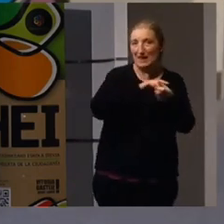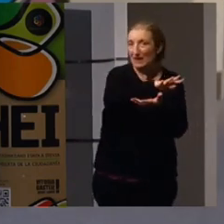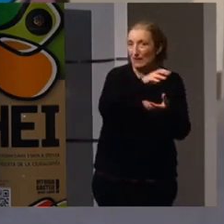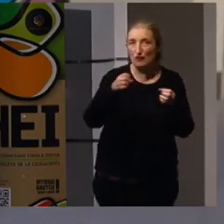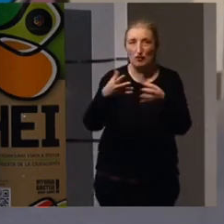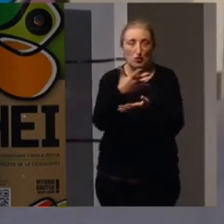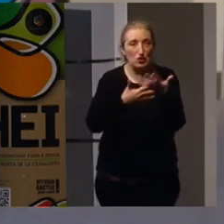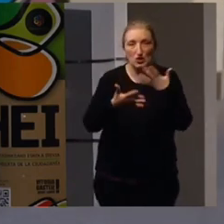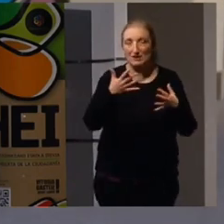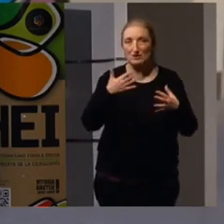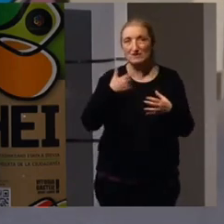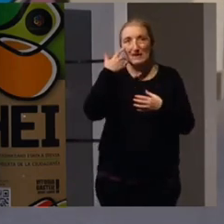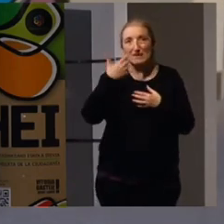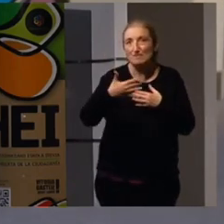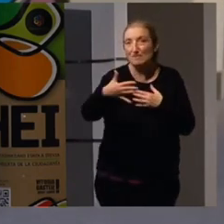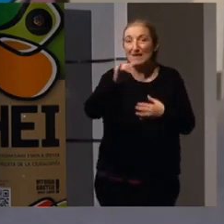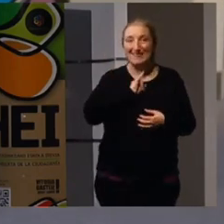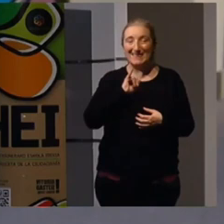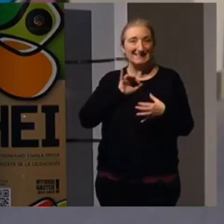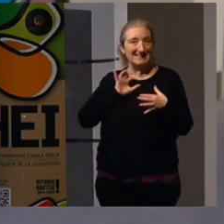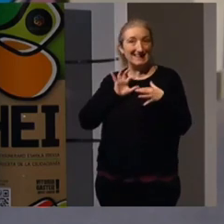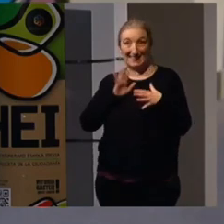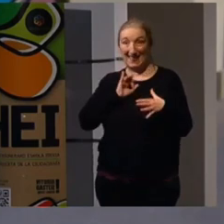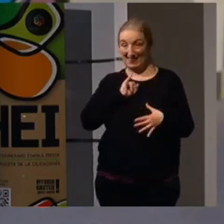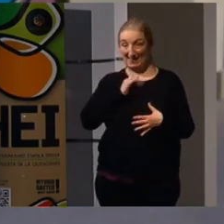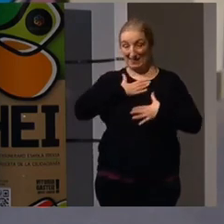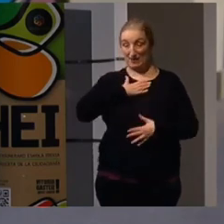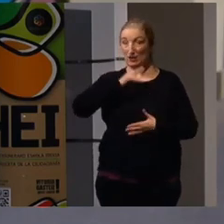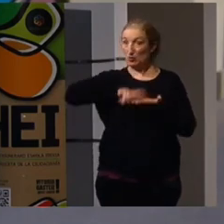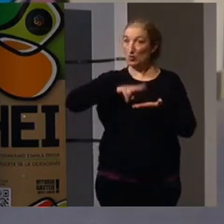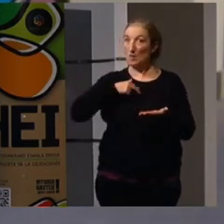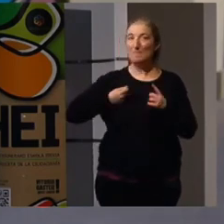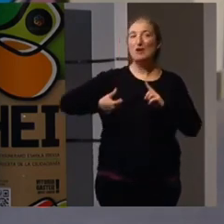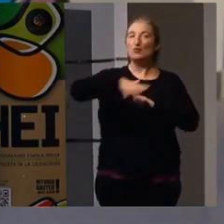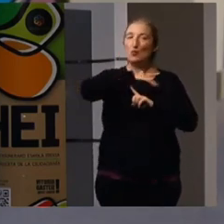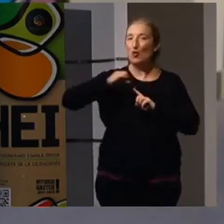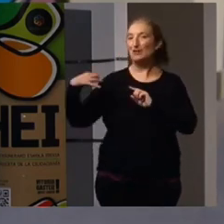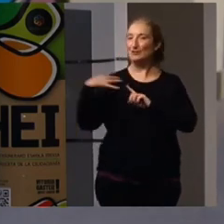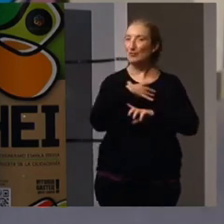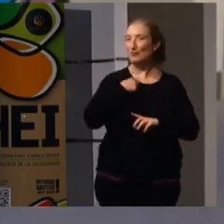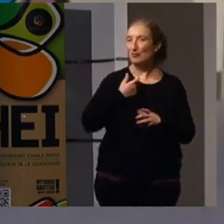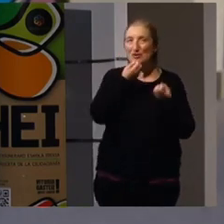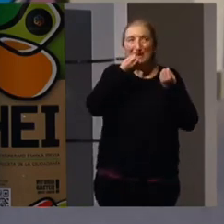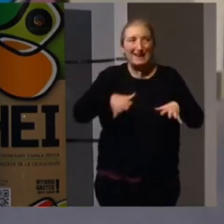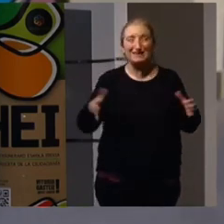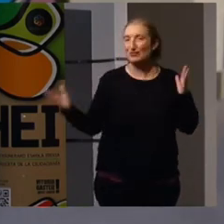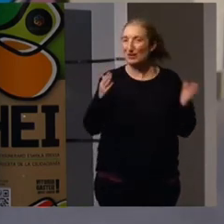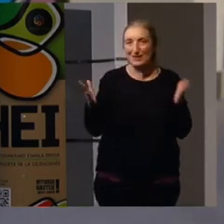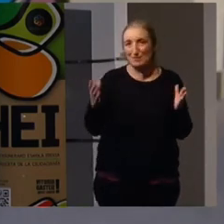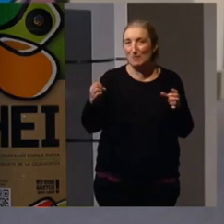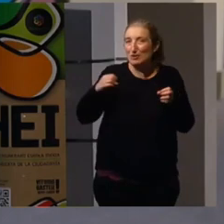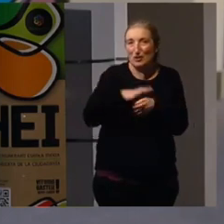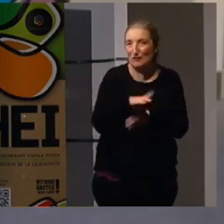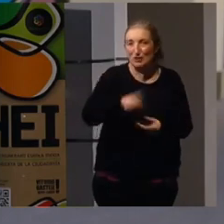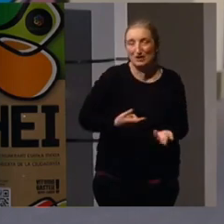puedes quitarte esas expectativas del todo, porque tu identidad en parte es quién eres tú, pero también el contexto en el que vives y la narrativa histórica del momento en el que